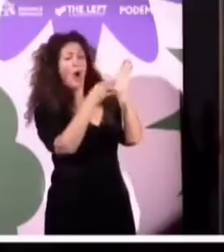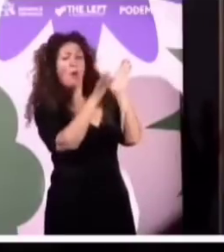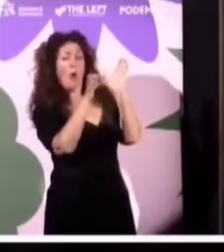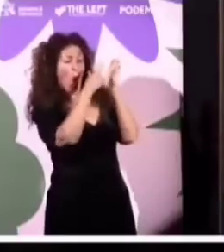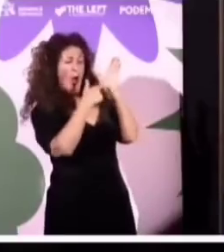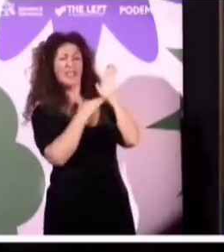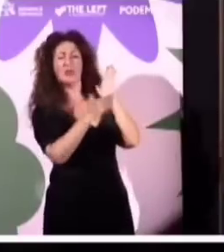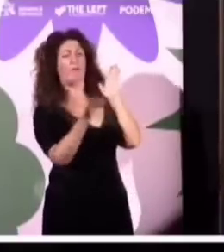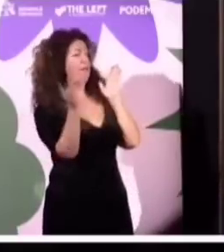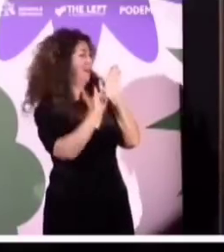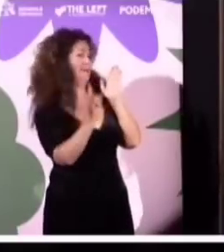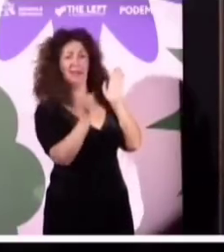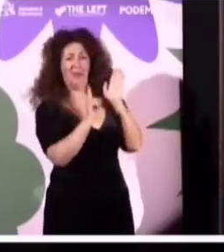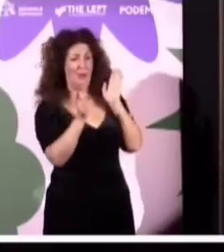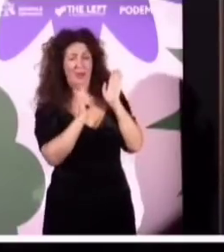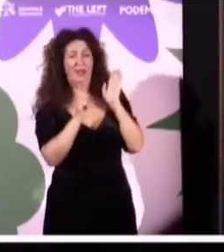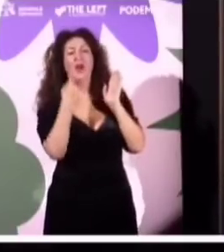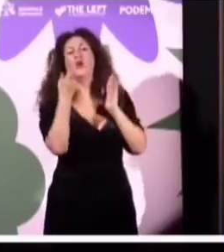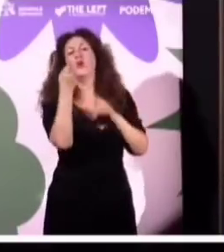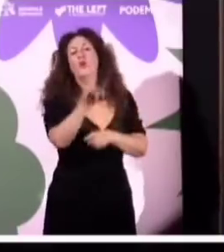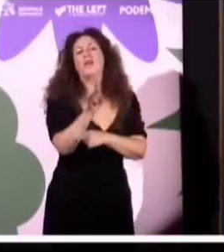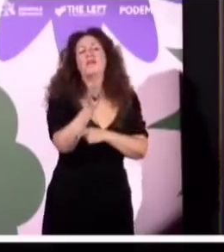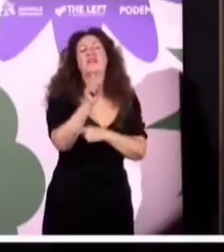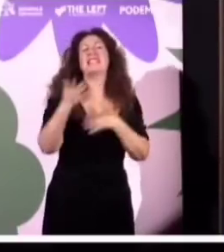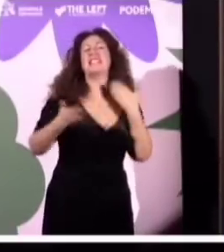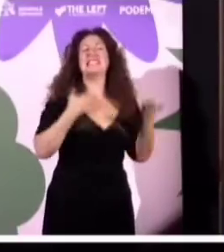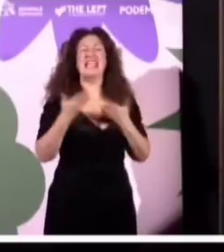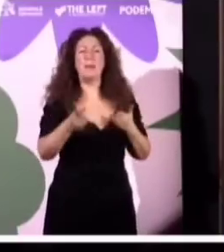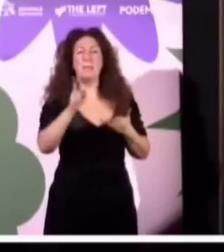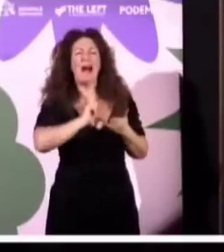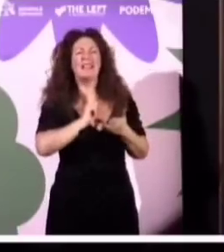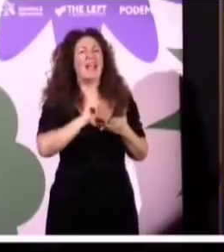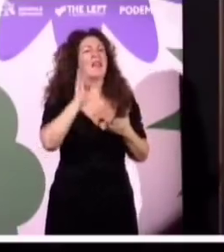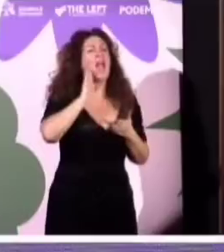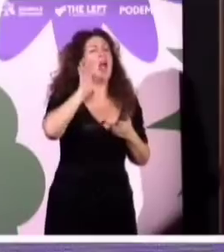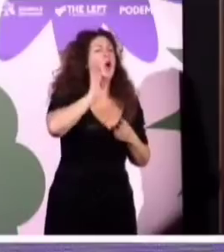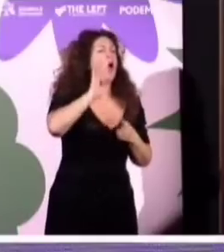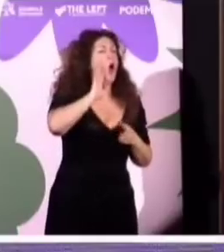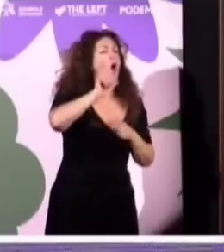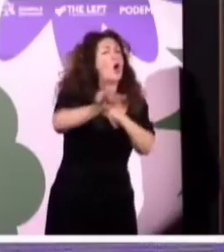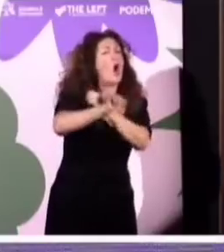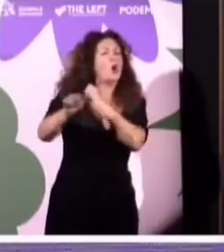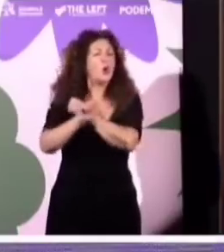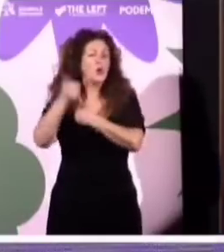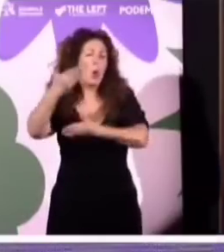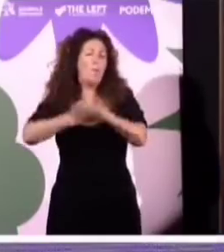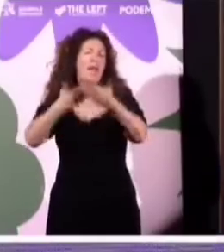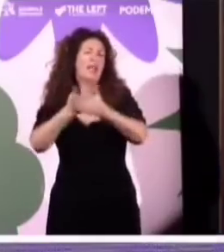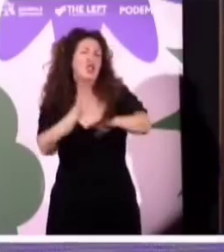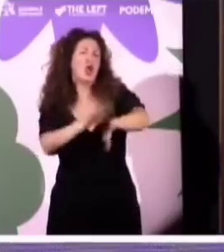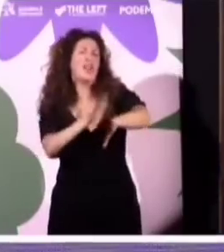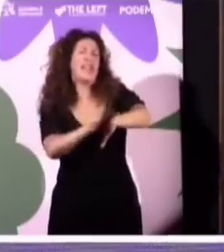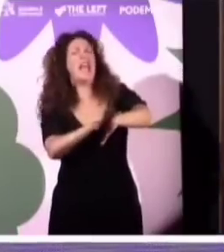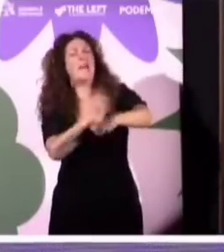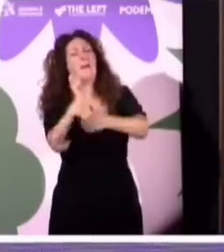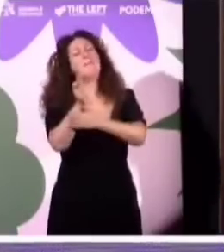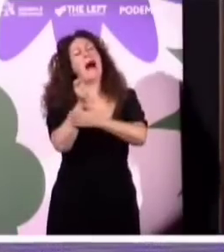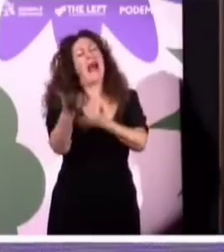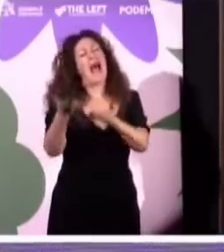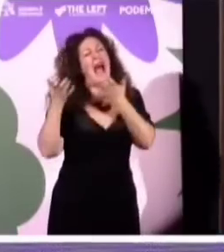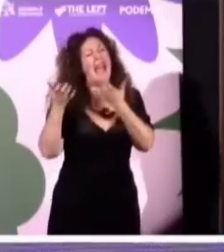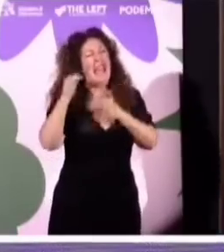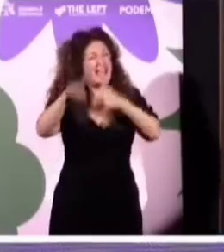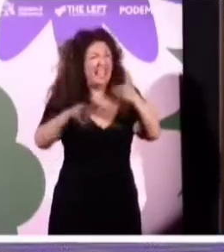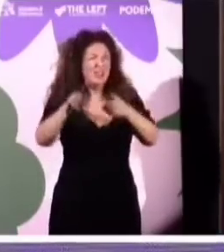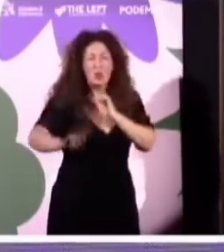Estado. No basta tener la simpatía de corruptos periodistas de izquierdas para ganar las elecciones. Es una